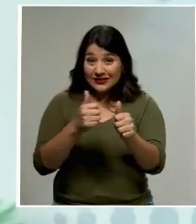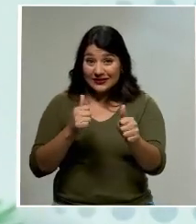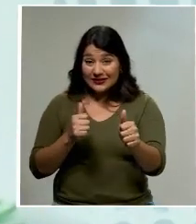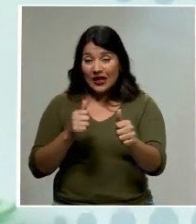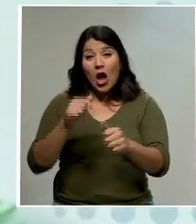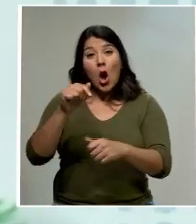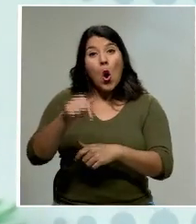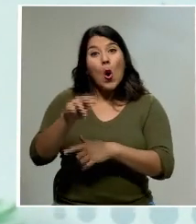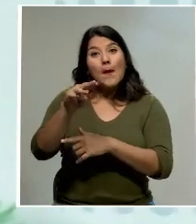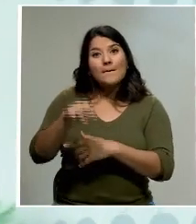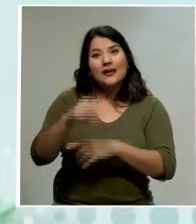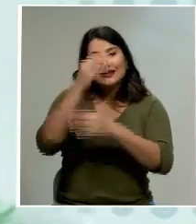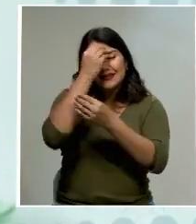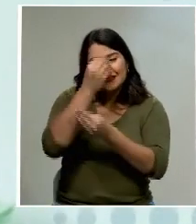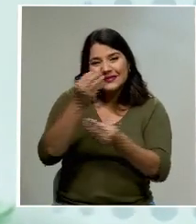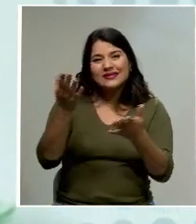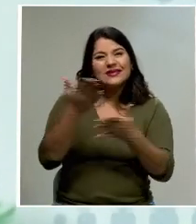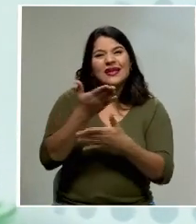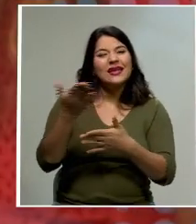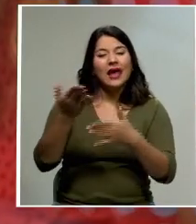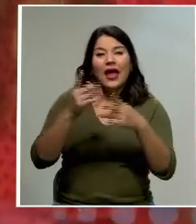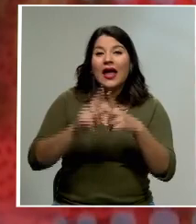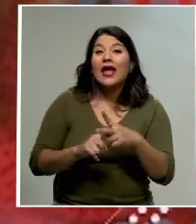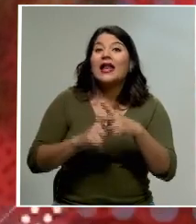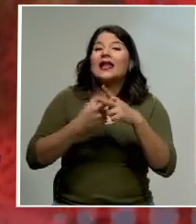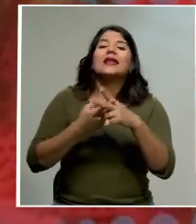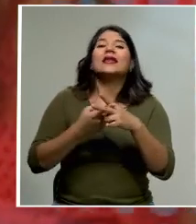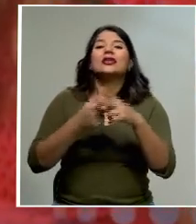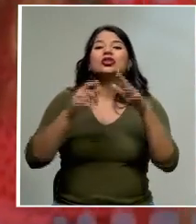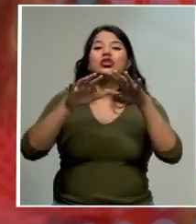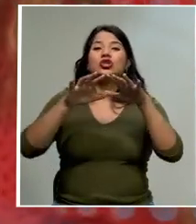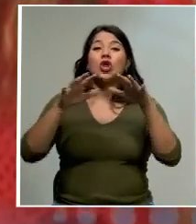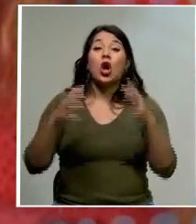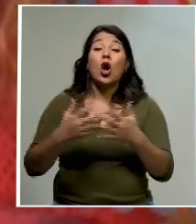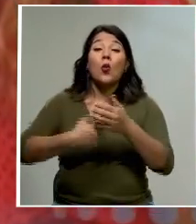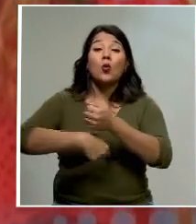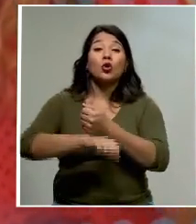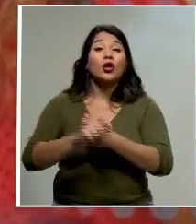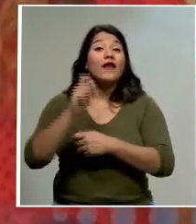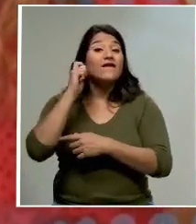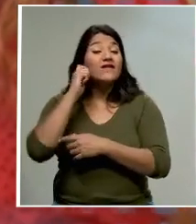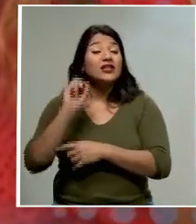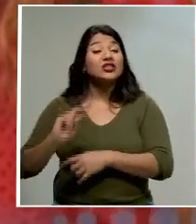martes se anunció finalmente el arranque del Mundial Femenino